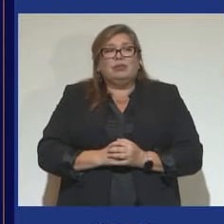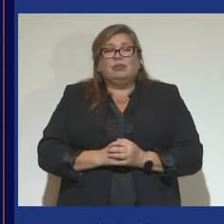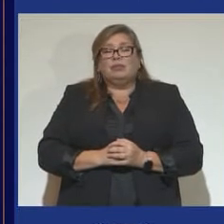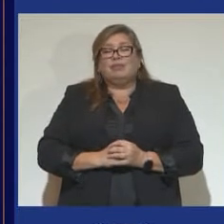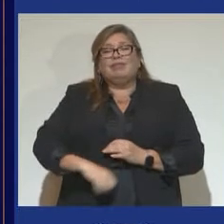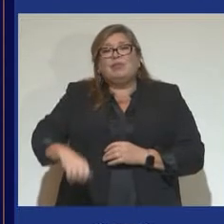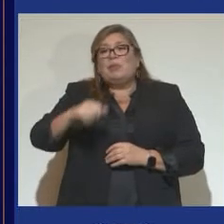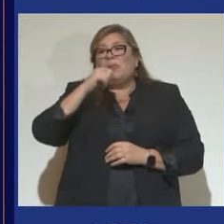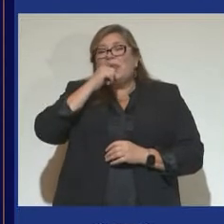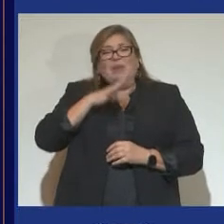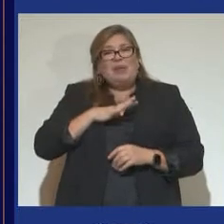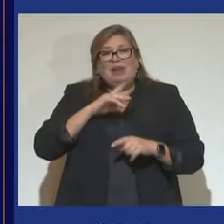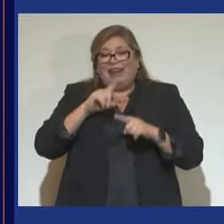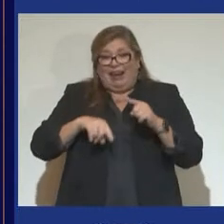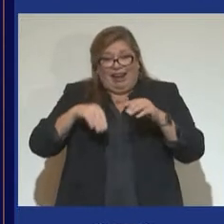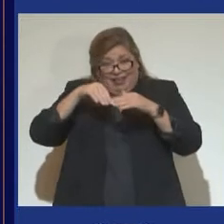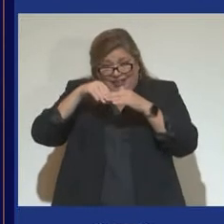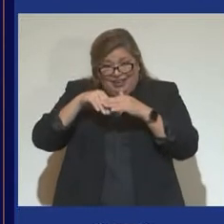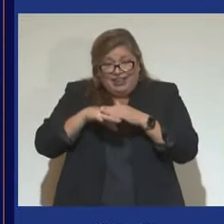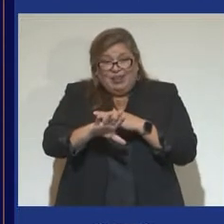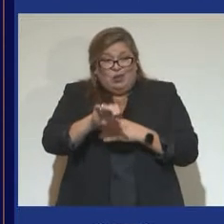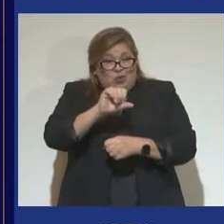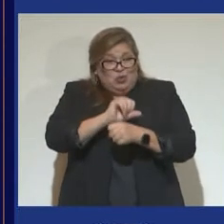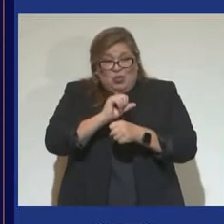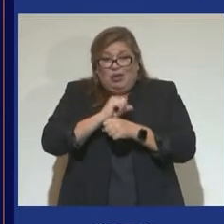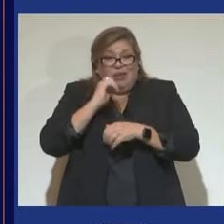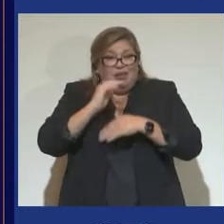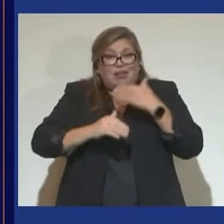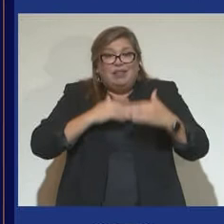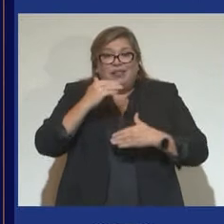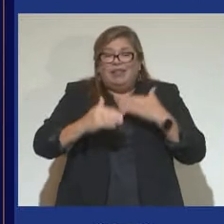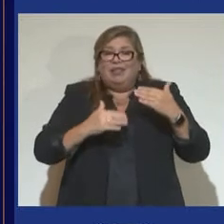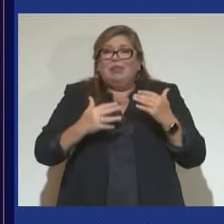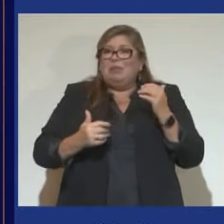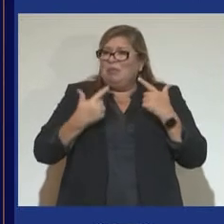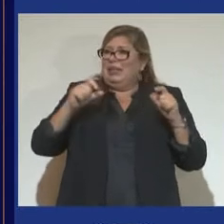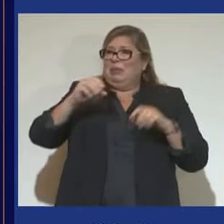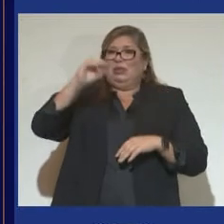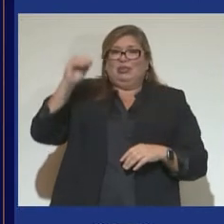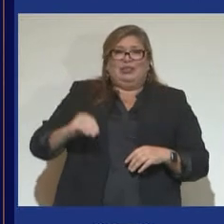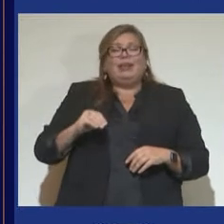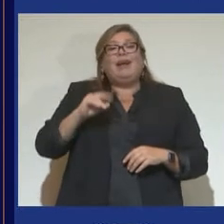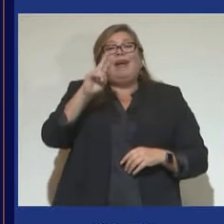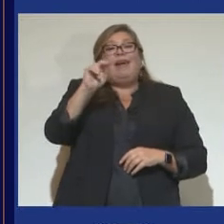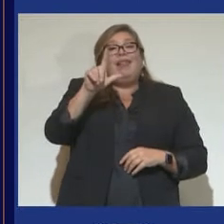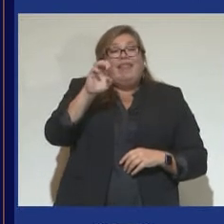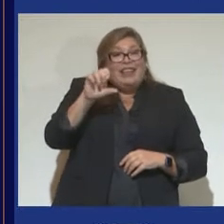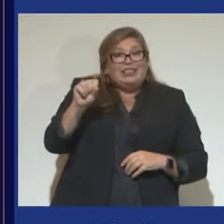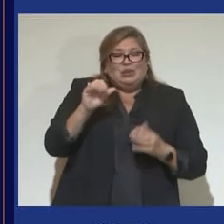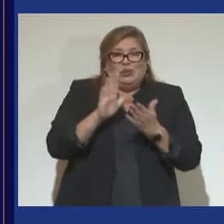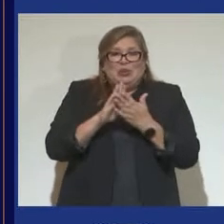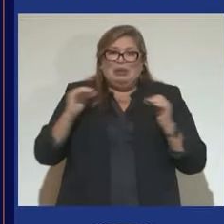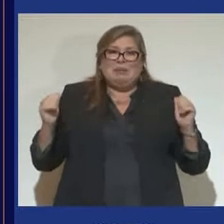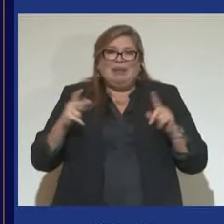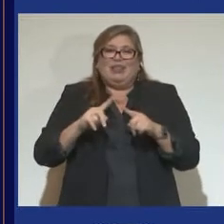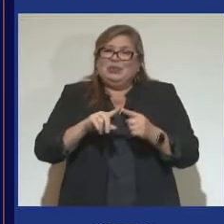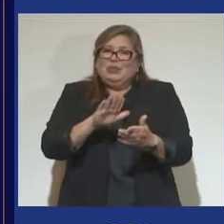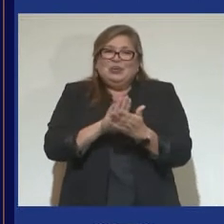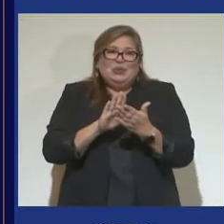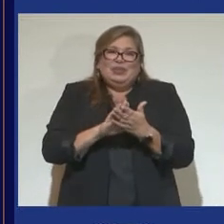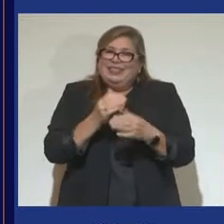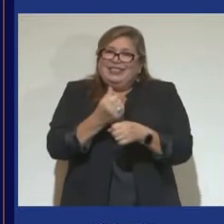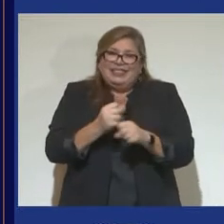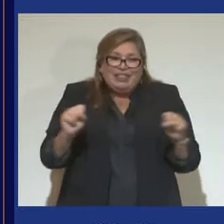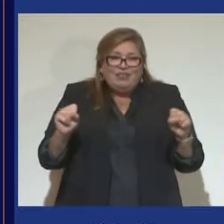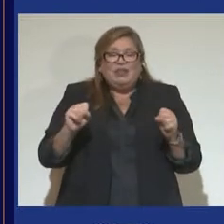pueden entrar de manera desproporcionada a la fuerza laboral a menos que nosotros resolvamos este imperativo de que los niños vuelvan a la escuela